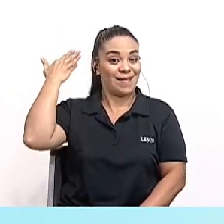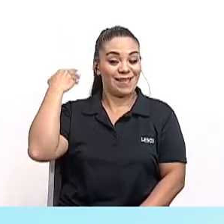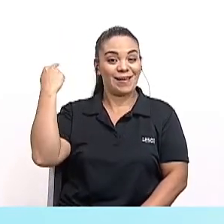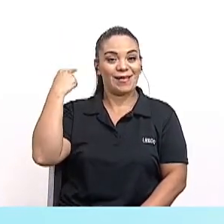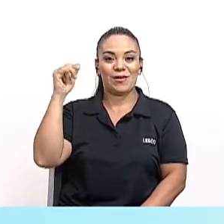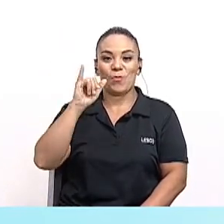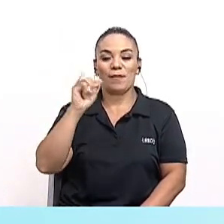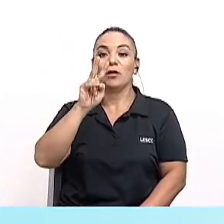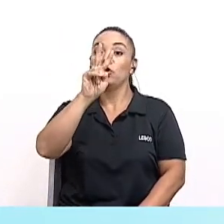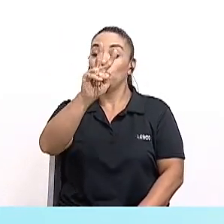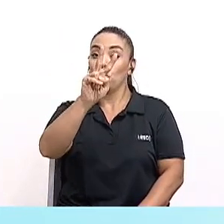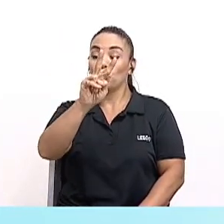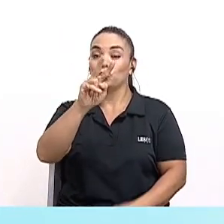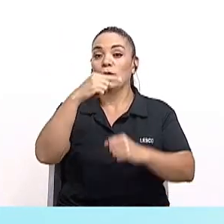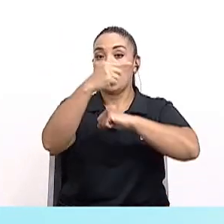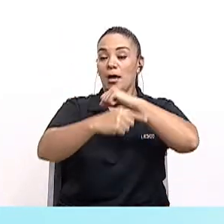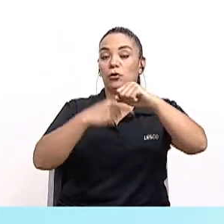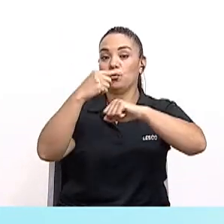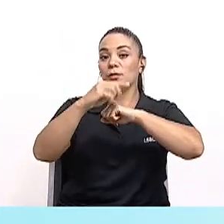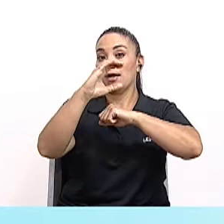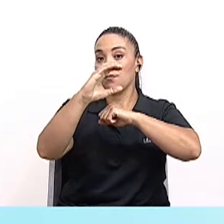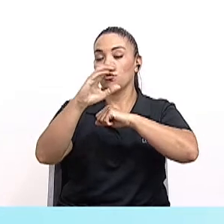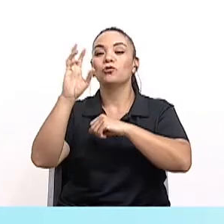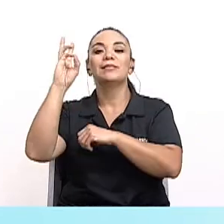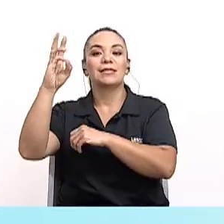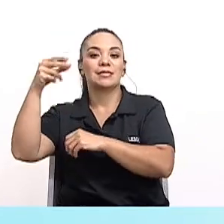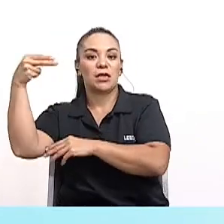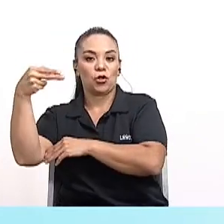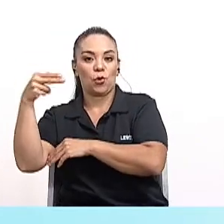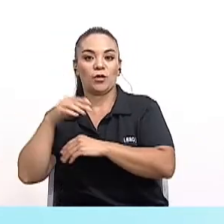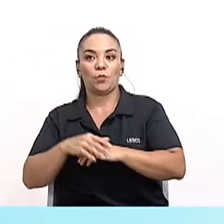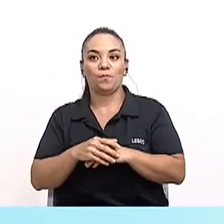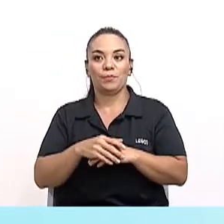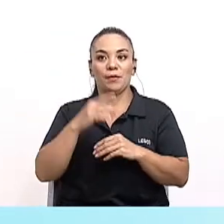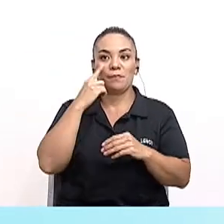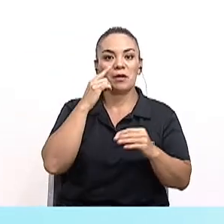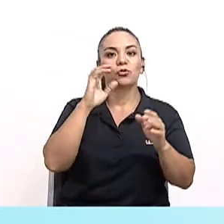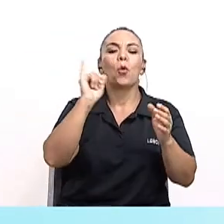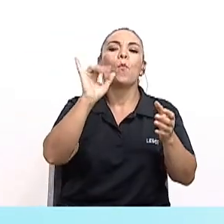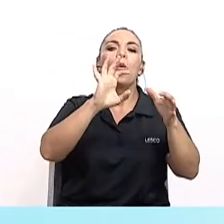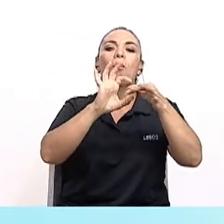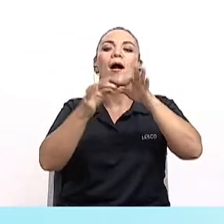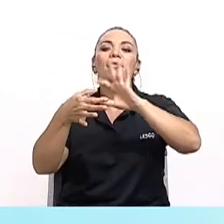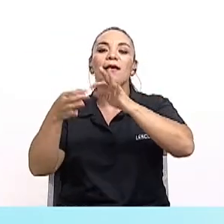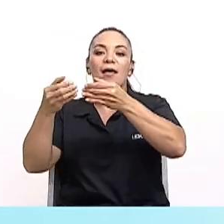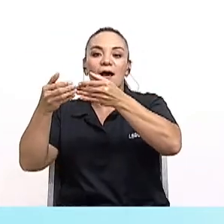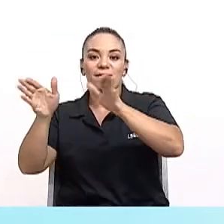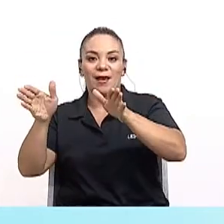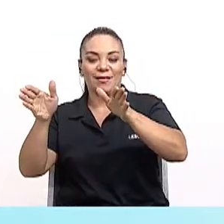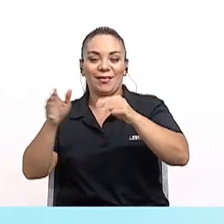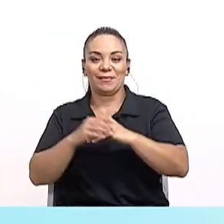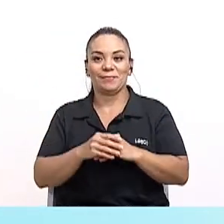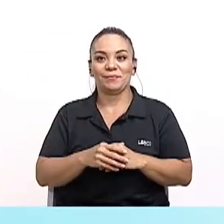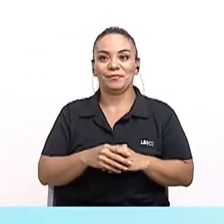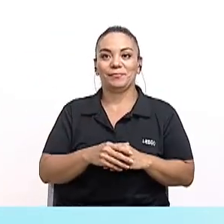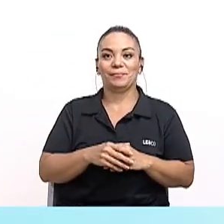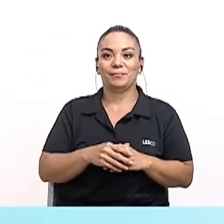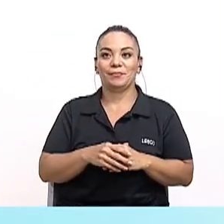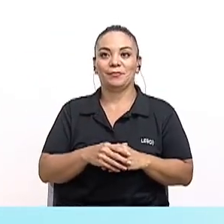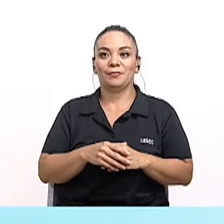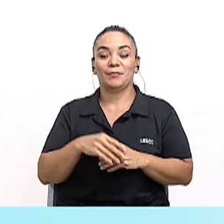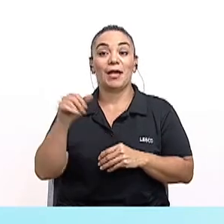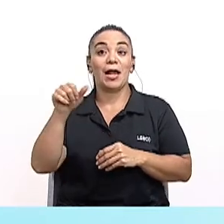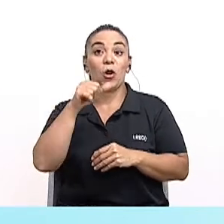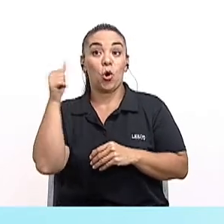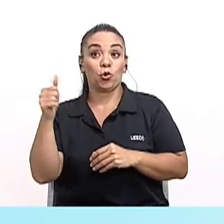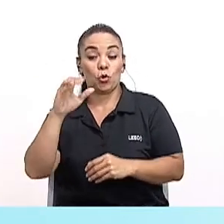de carbono con 6 átomos de hidrógeno. Vean que es una cadena abierta. El otro es